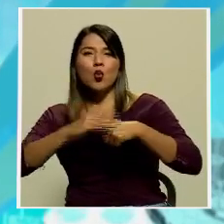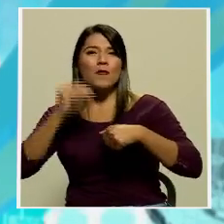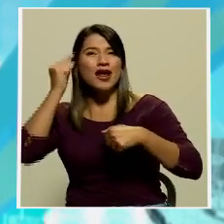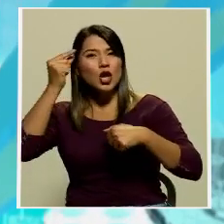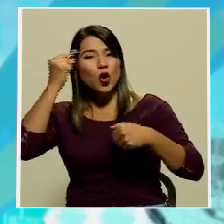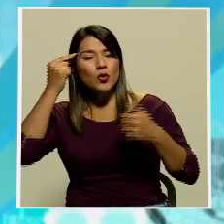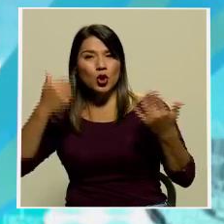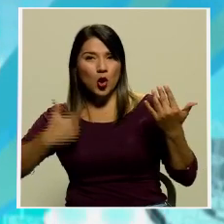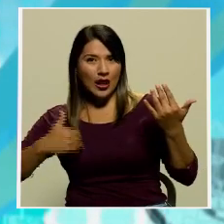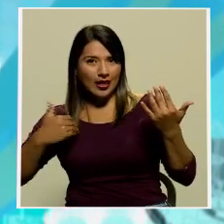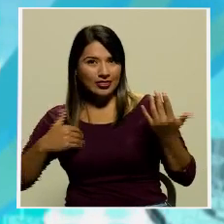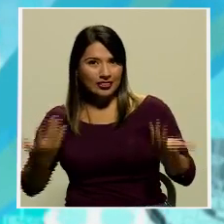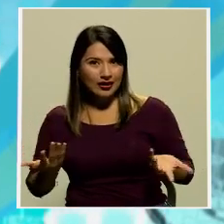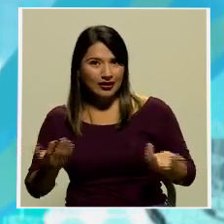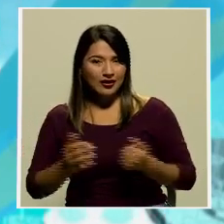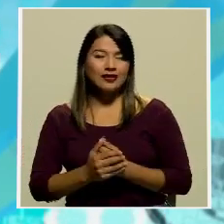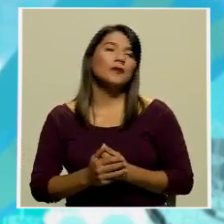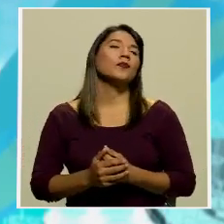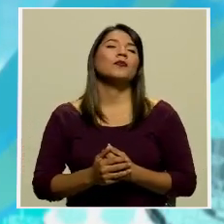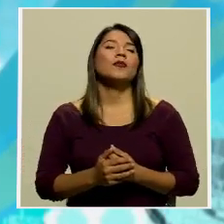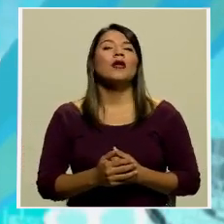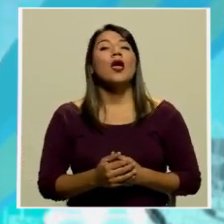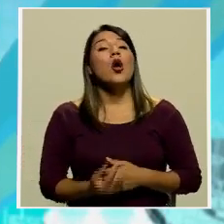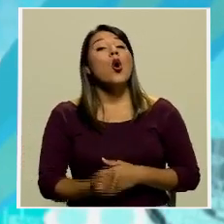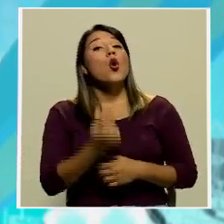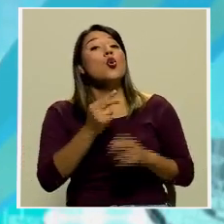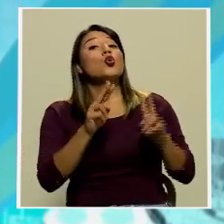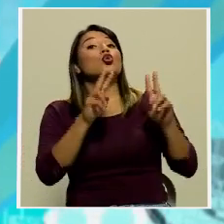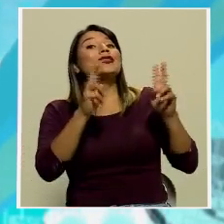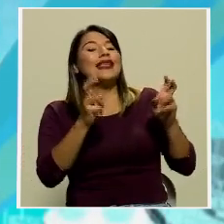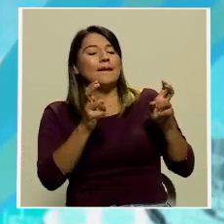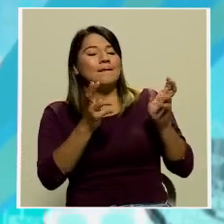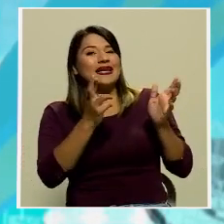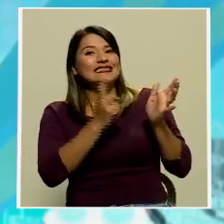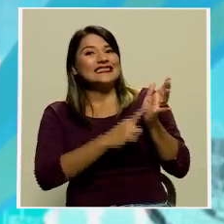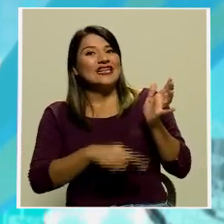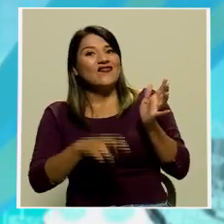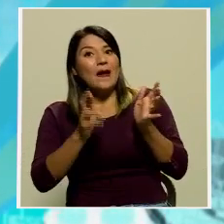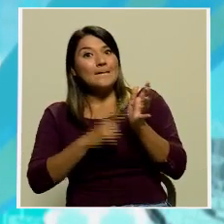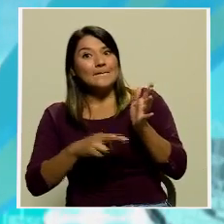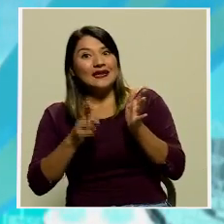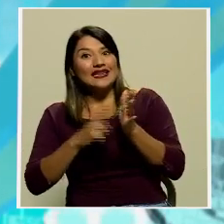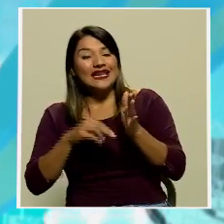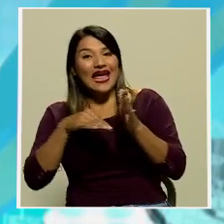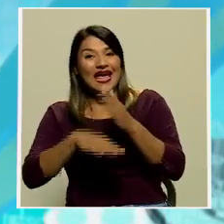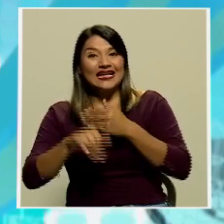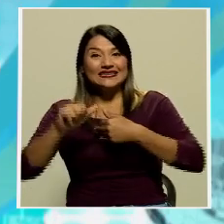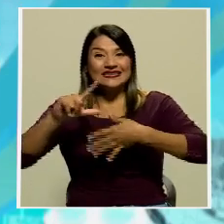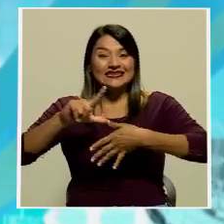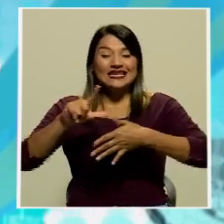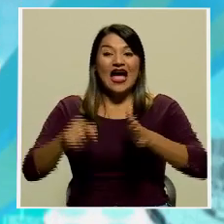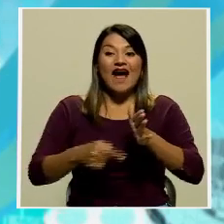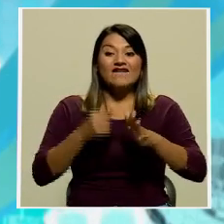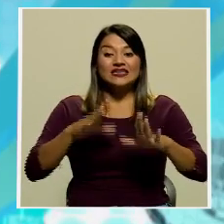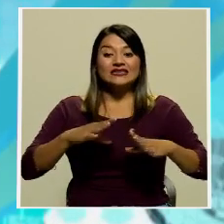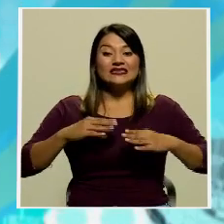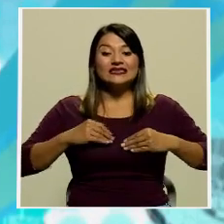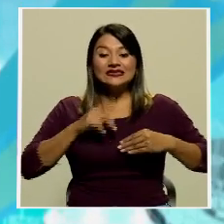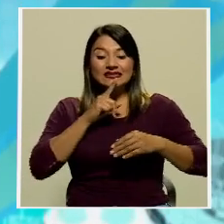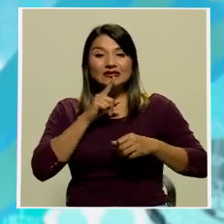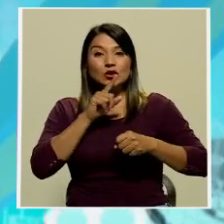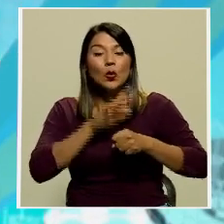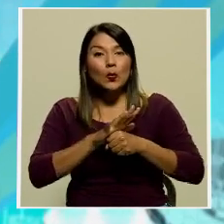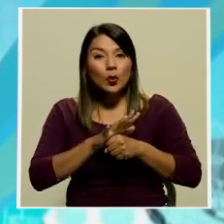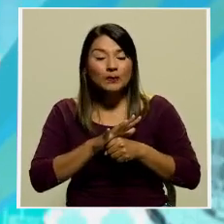Precisamente, Aldemar, uno de los temas que se repiten en Latinoamérica es que se hacen compromisos de disciplina fiscal